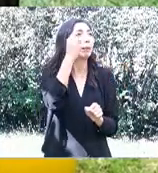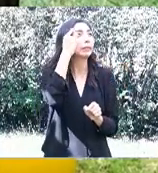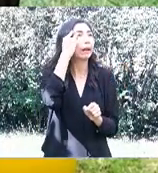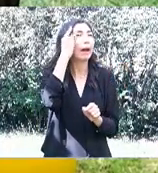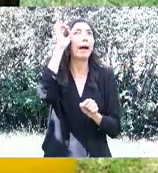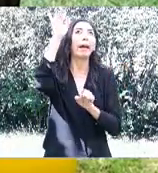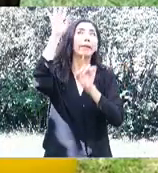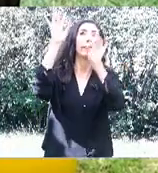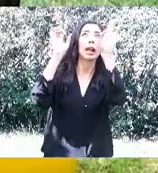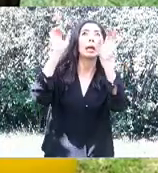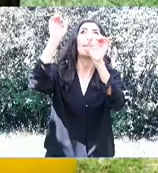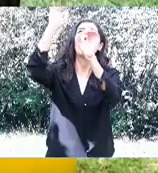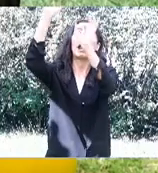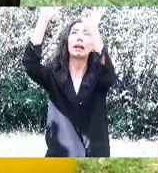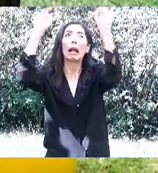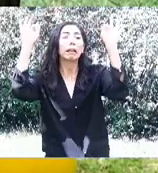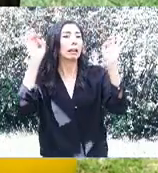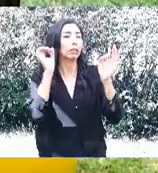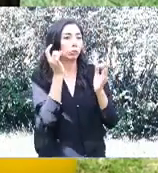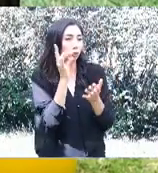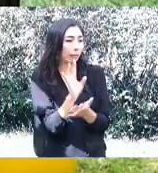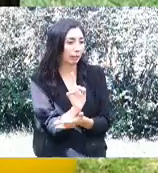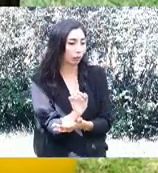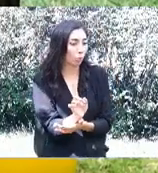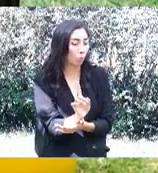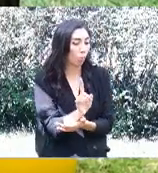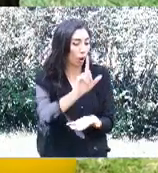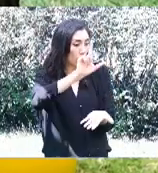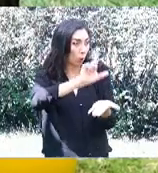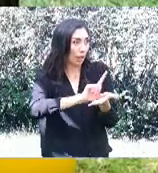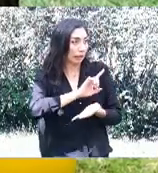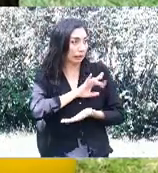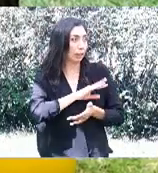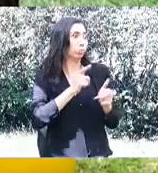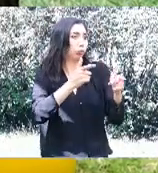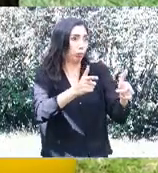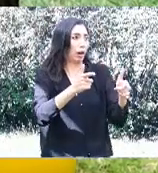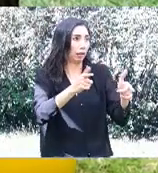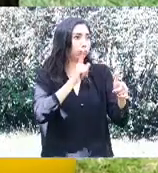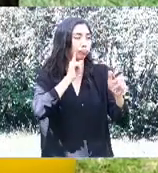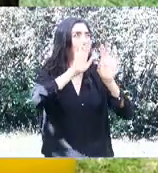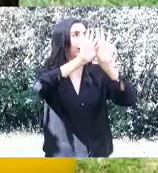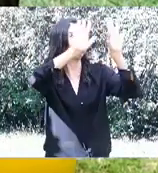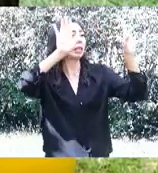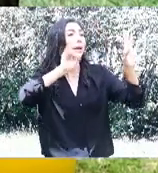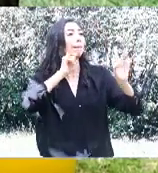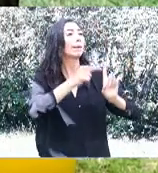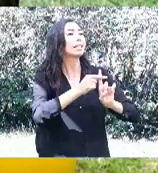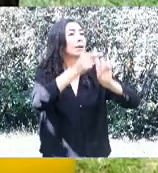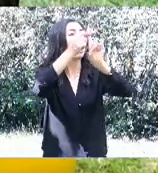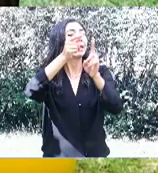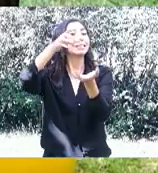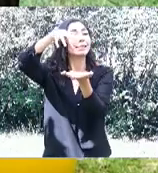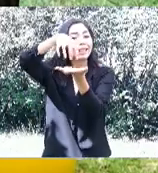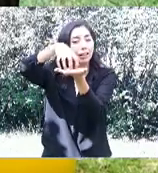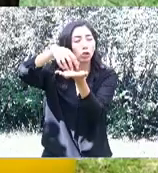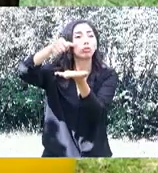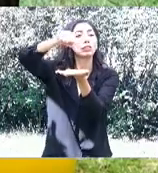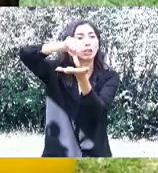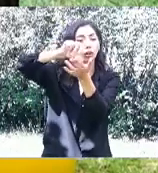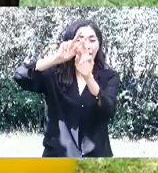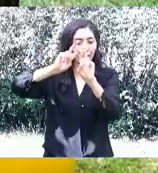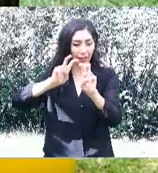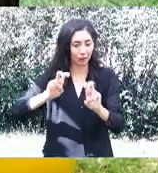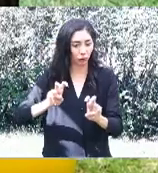lugar que como como decía privilegiado eh hace muchos años hemos tenido uno de los principales centros de investigación pero pero esa historia no